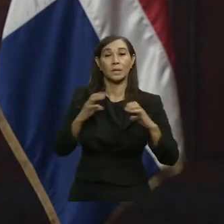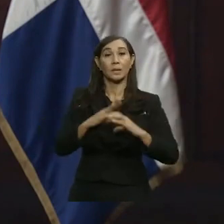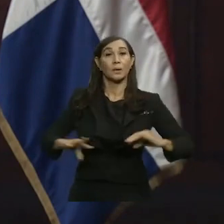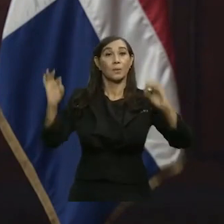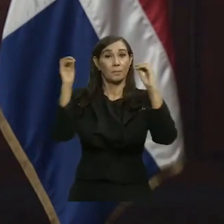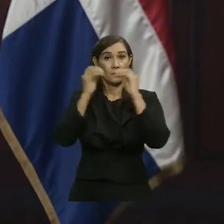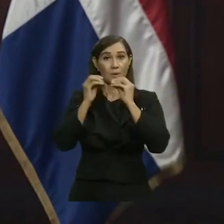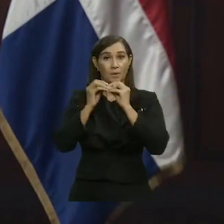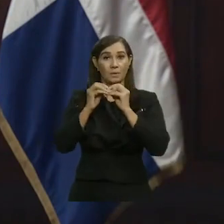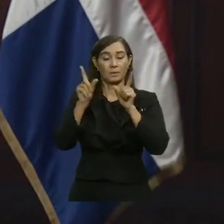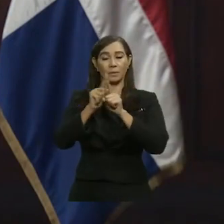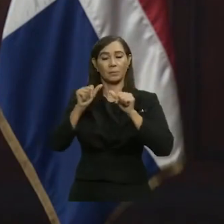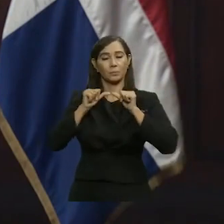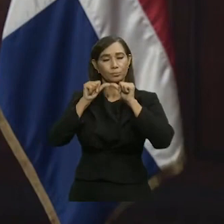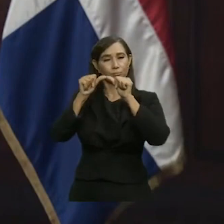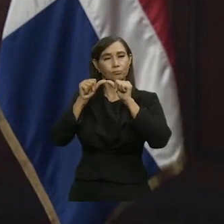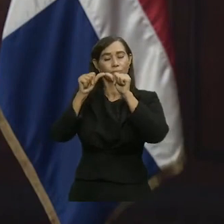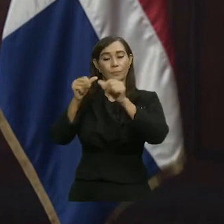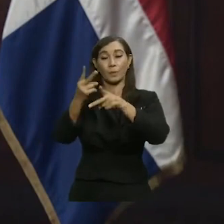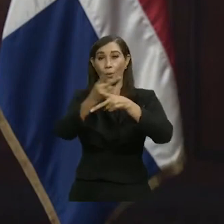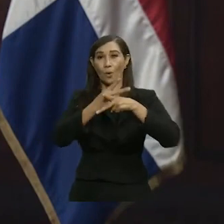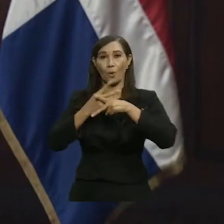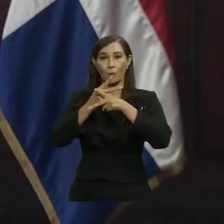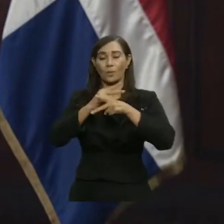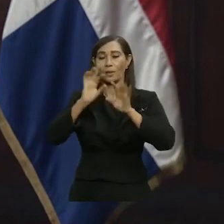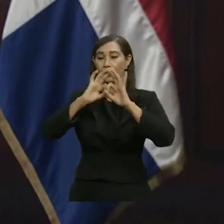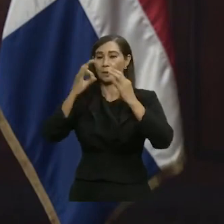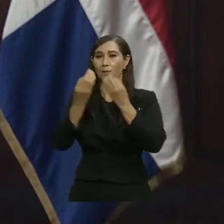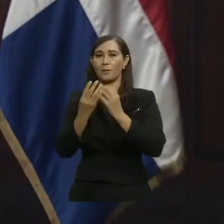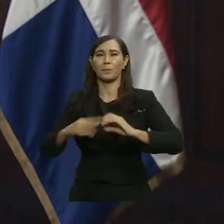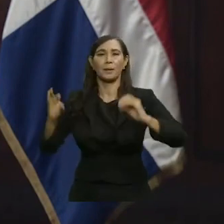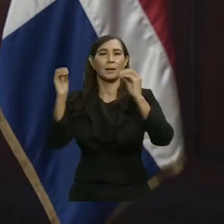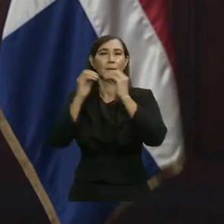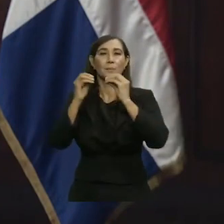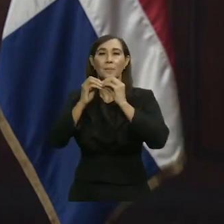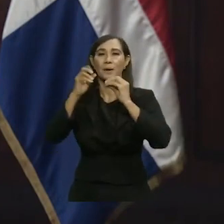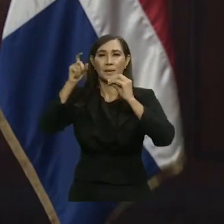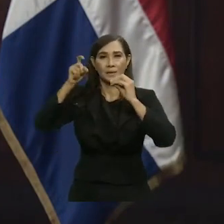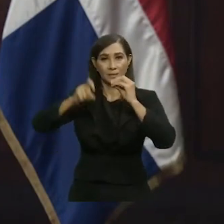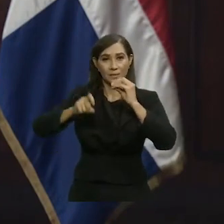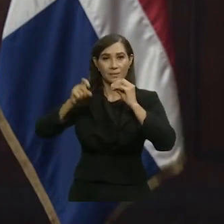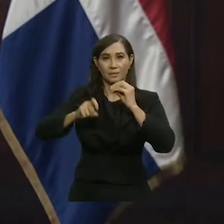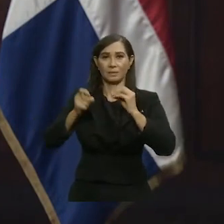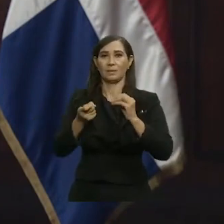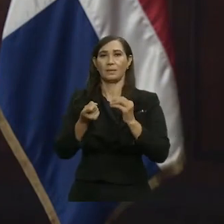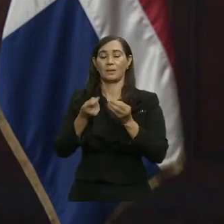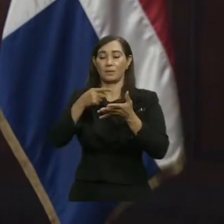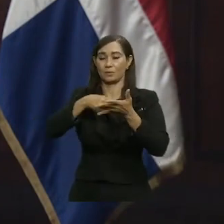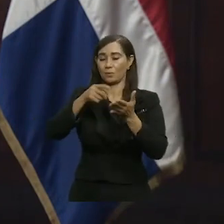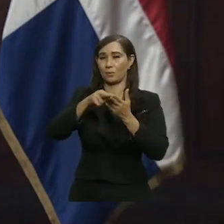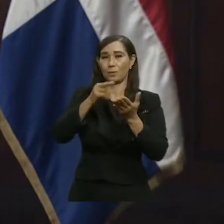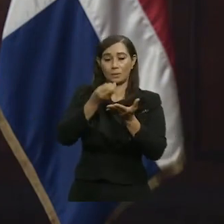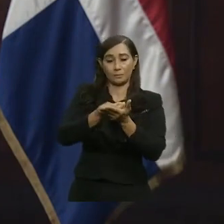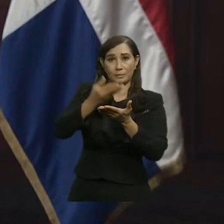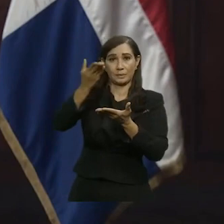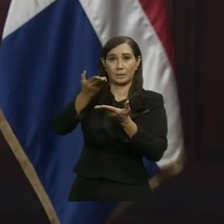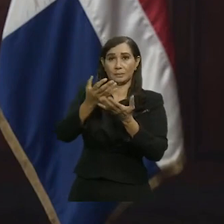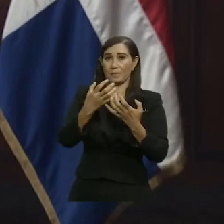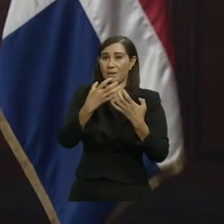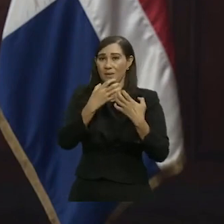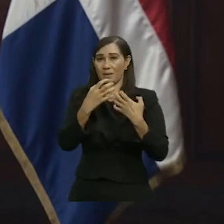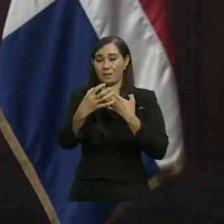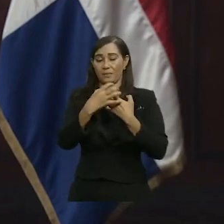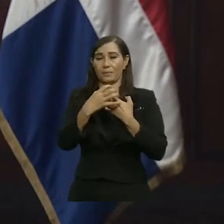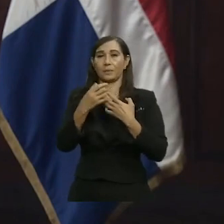todo, de continuar protegiendo a los más vulnerables, que son los que más sufren los procesos inflacionarios como el que